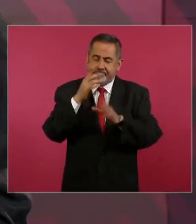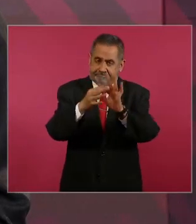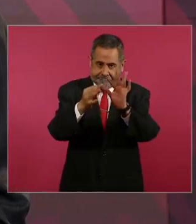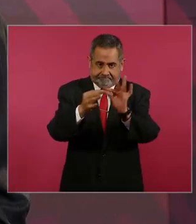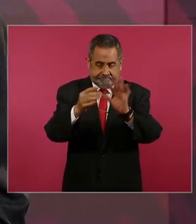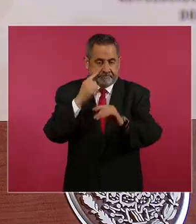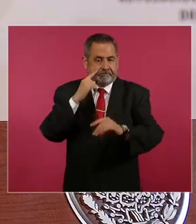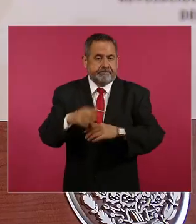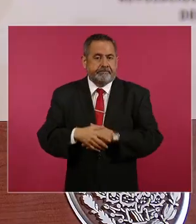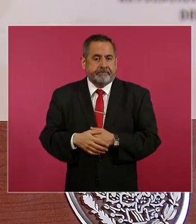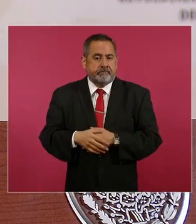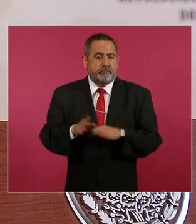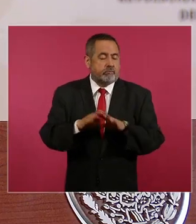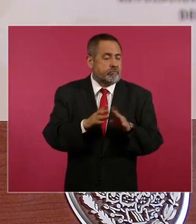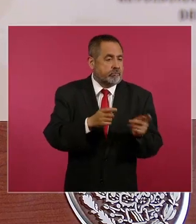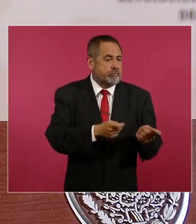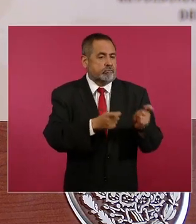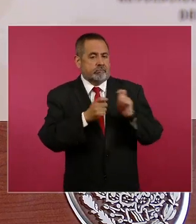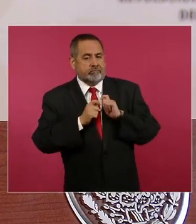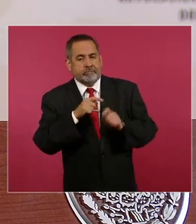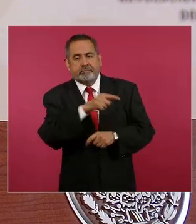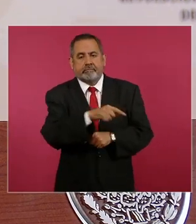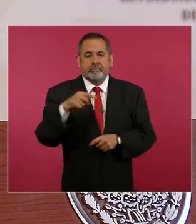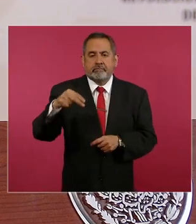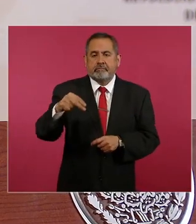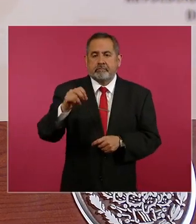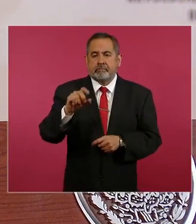que nos dejó el neoliberalismo